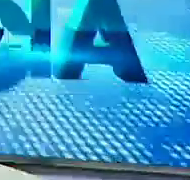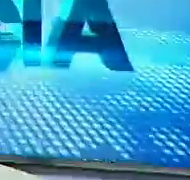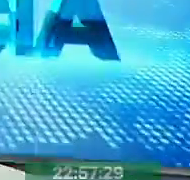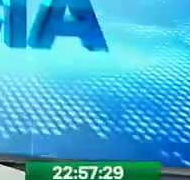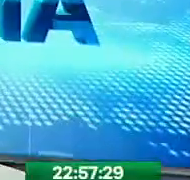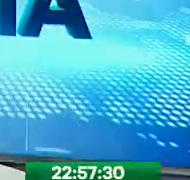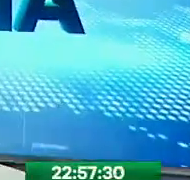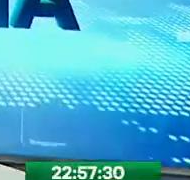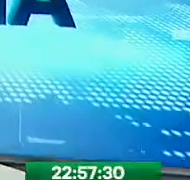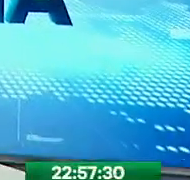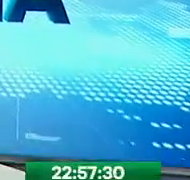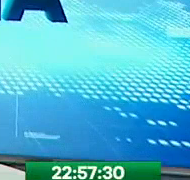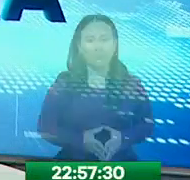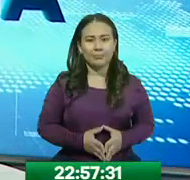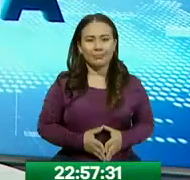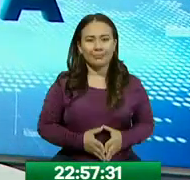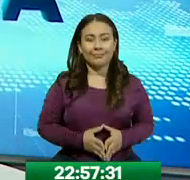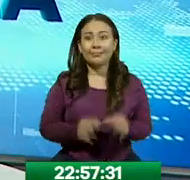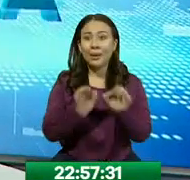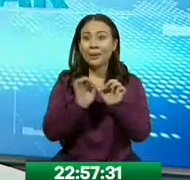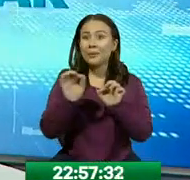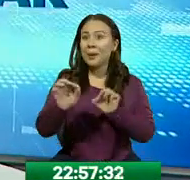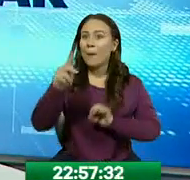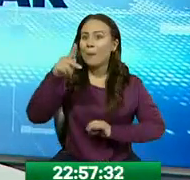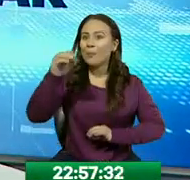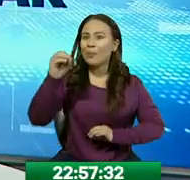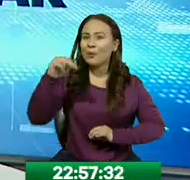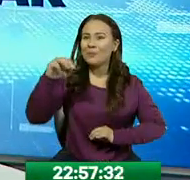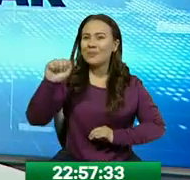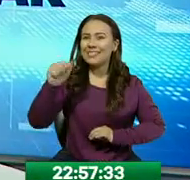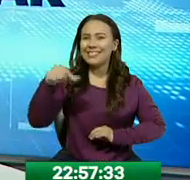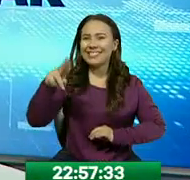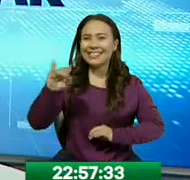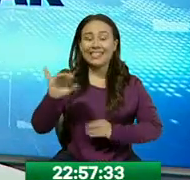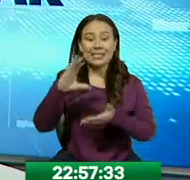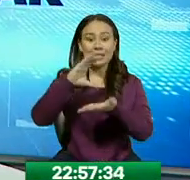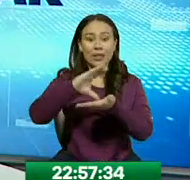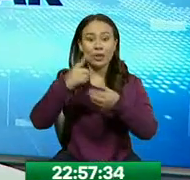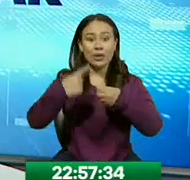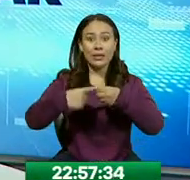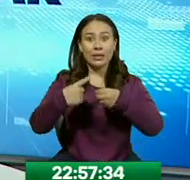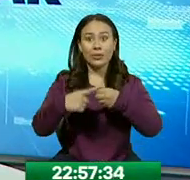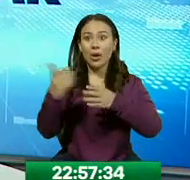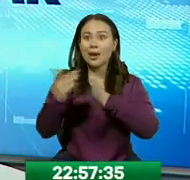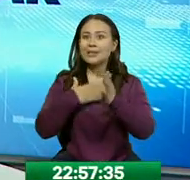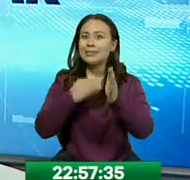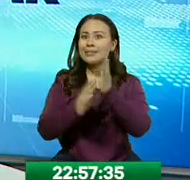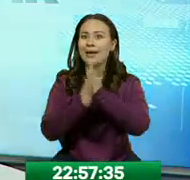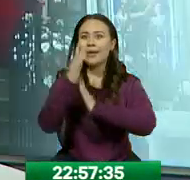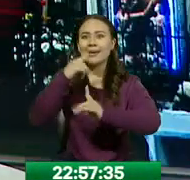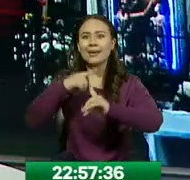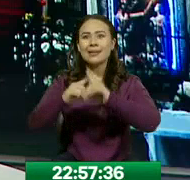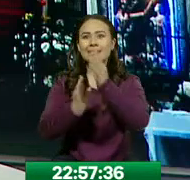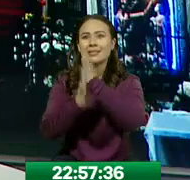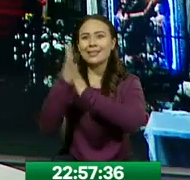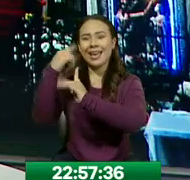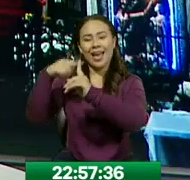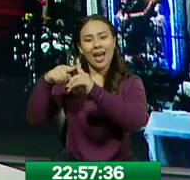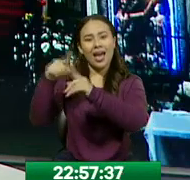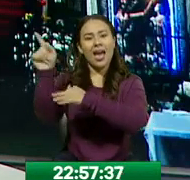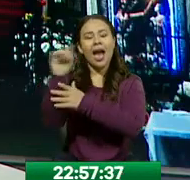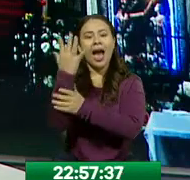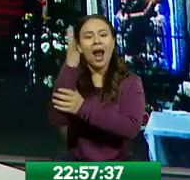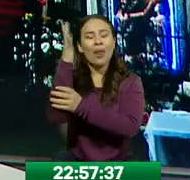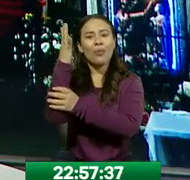Gracias por preferirnos. En la parroquia de Pomasqui, en pleno centro de Quito, se encuentra la iglesia del Señor del Árbol, nombre que